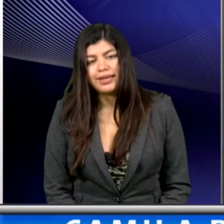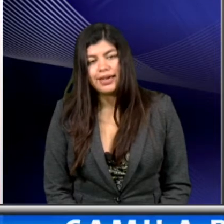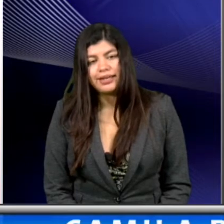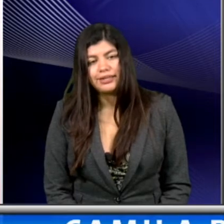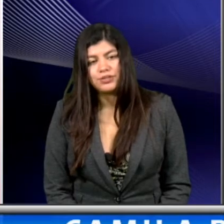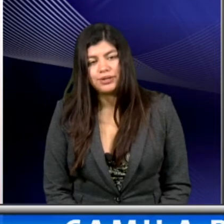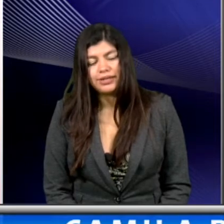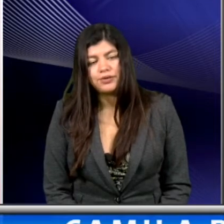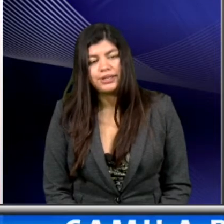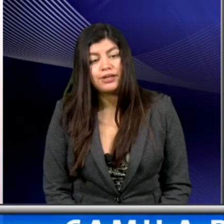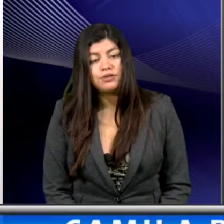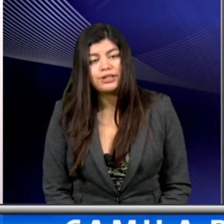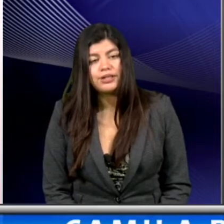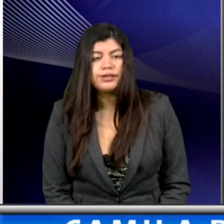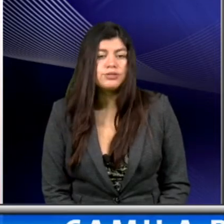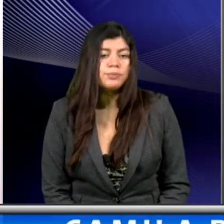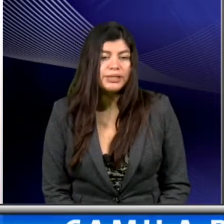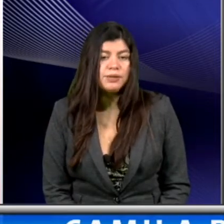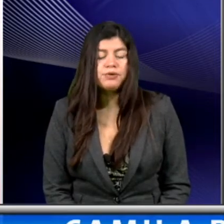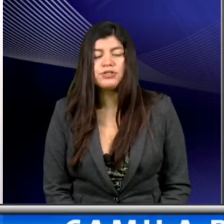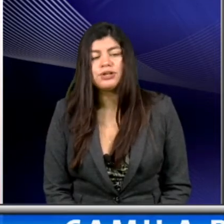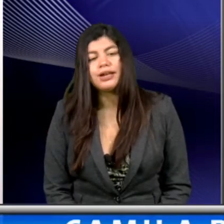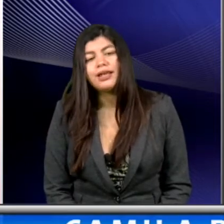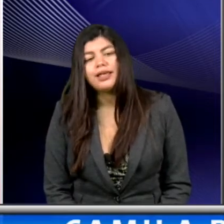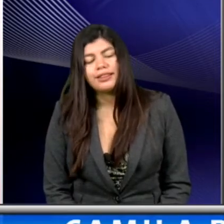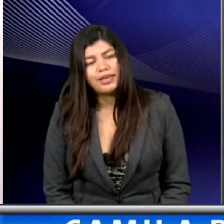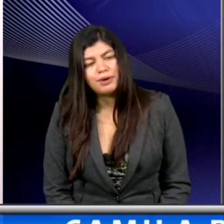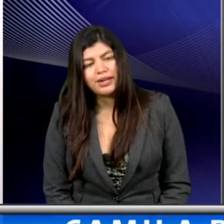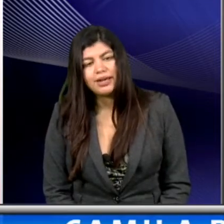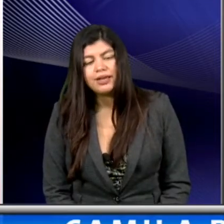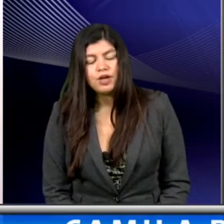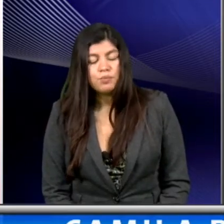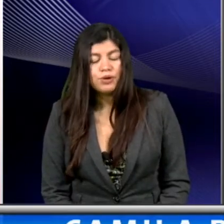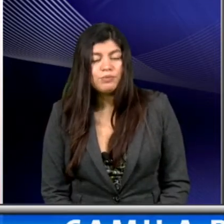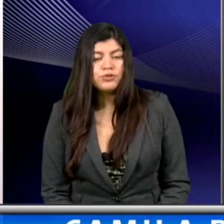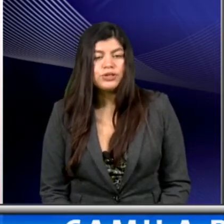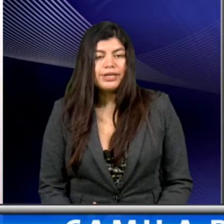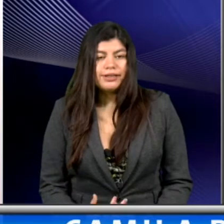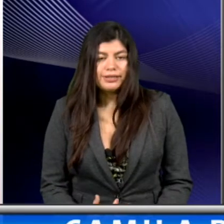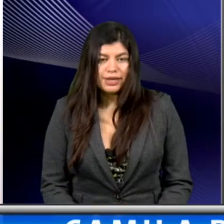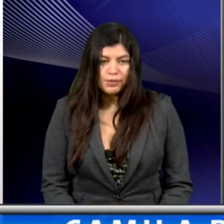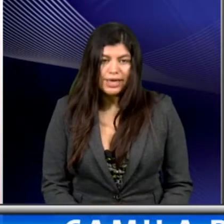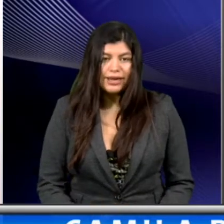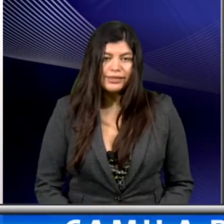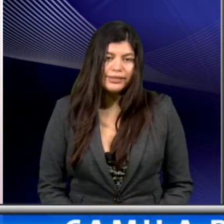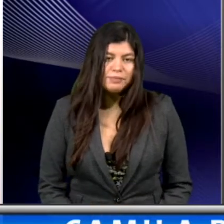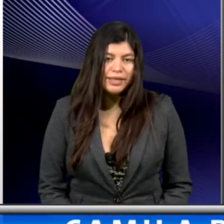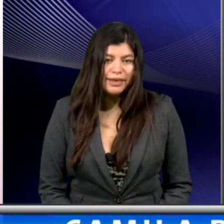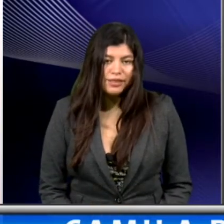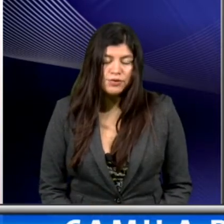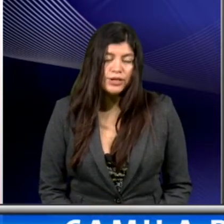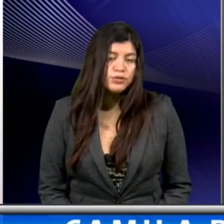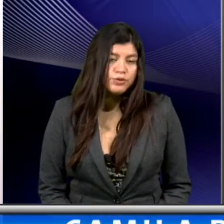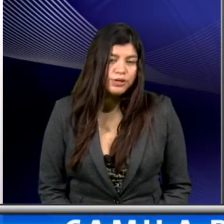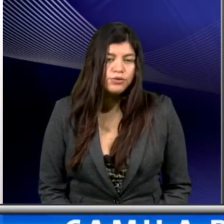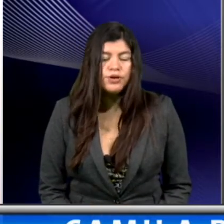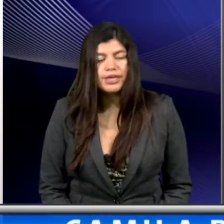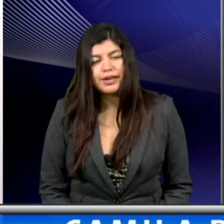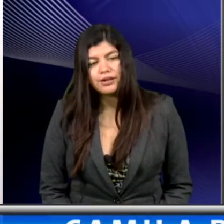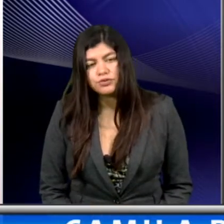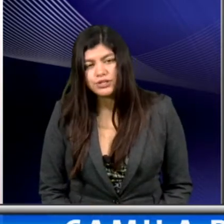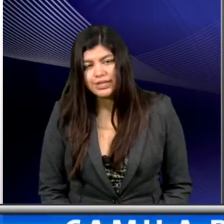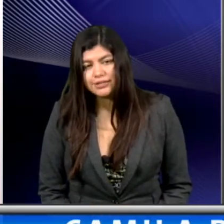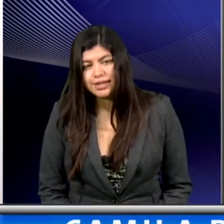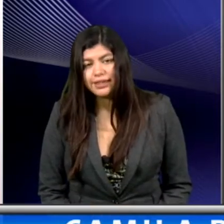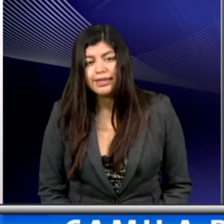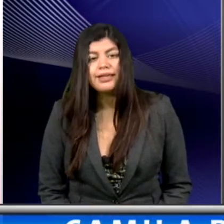nacidas y criadas en esta zona, que nos están contando desde su expertise profesional de qué manera podemos desarrollar este tema de las drogas y sobre todo